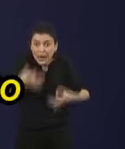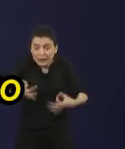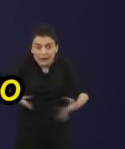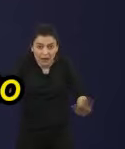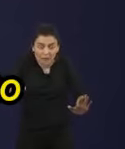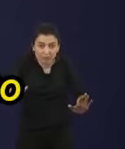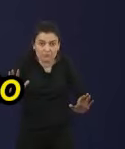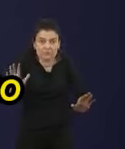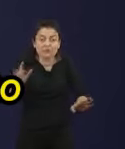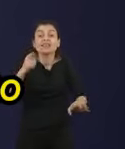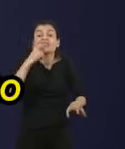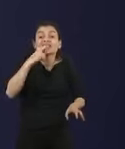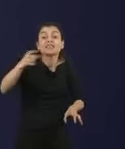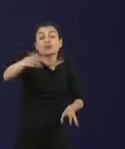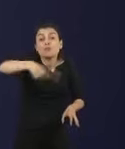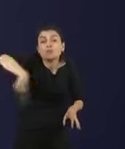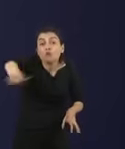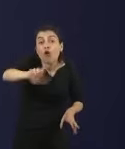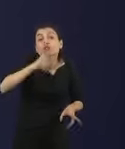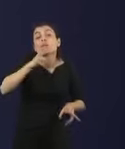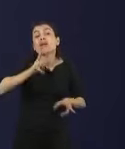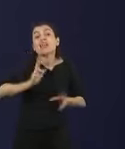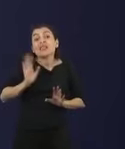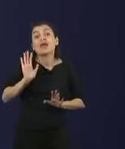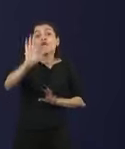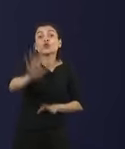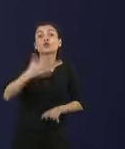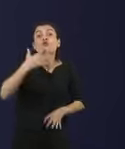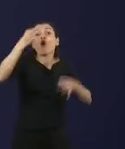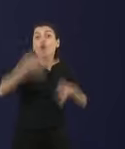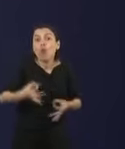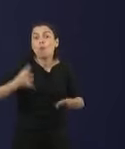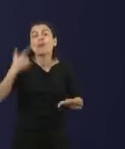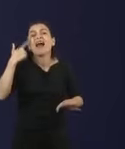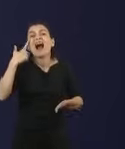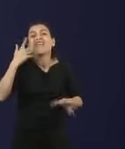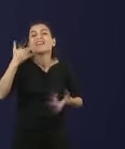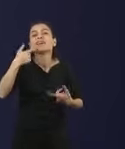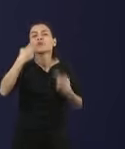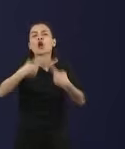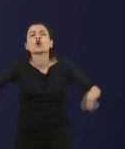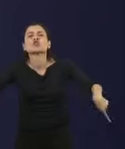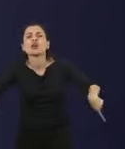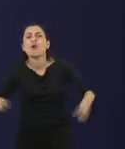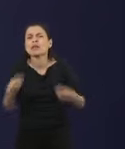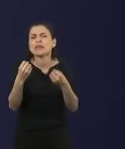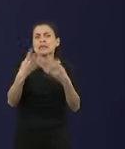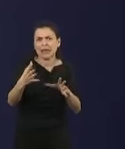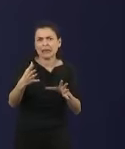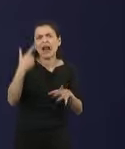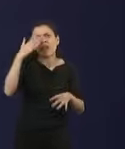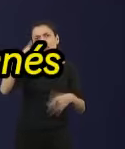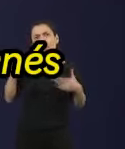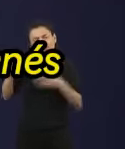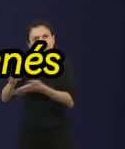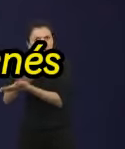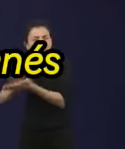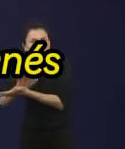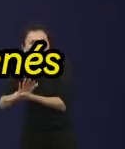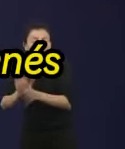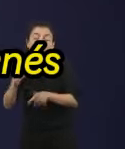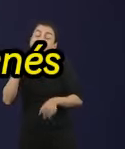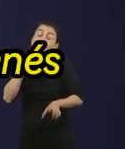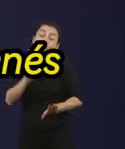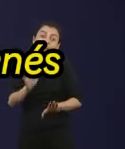decís efectivamente genera un impacto tal cual vos me sugerís o no Bueno eso eh Eso lo veremos pero me